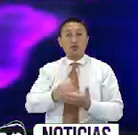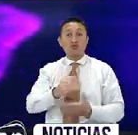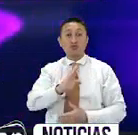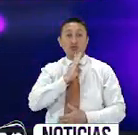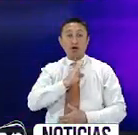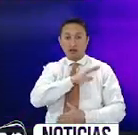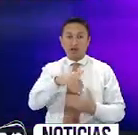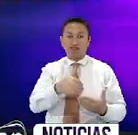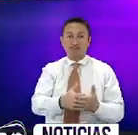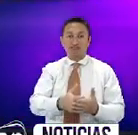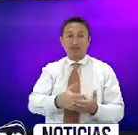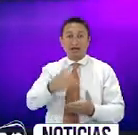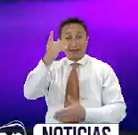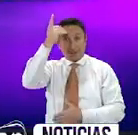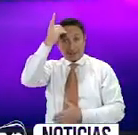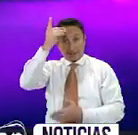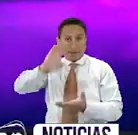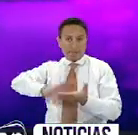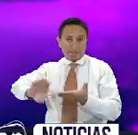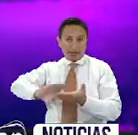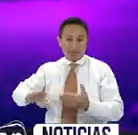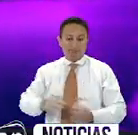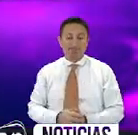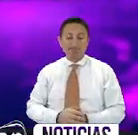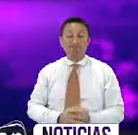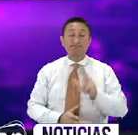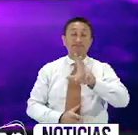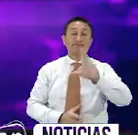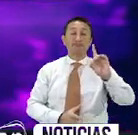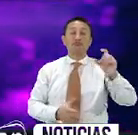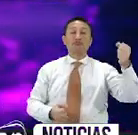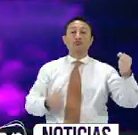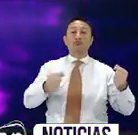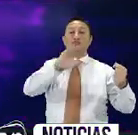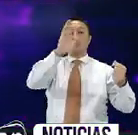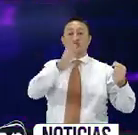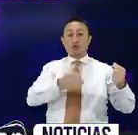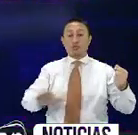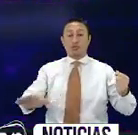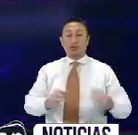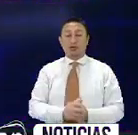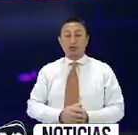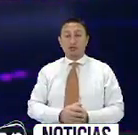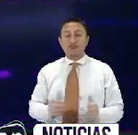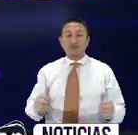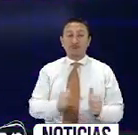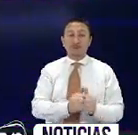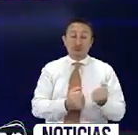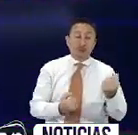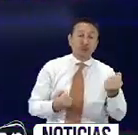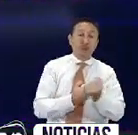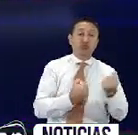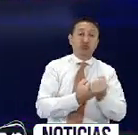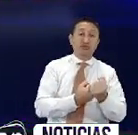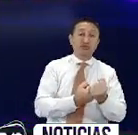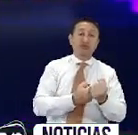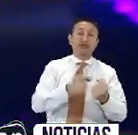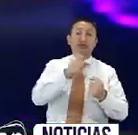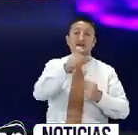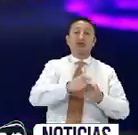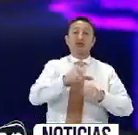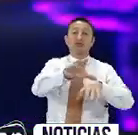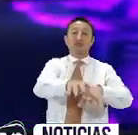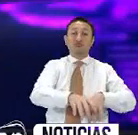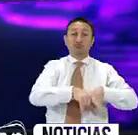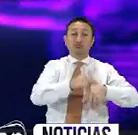a nivel nacional. Además, entregaron 38 camionetas subvencionadas para fortalecer la capacidad agrícola de